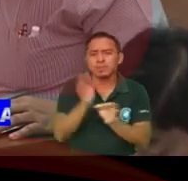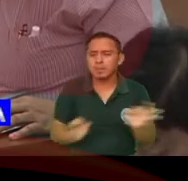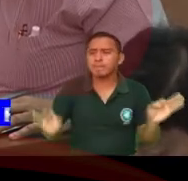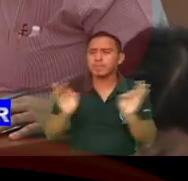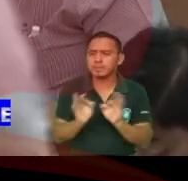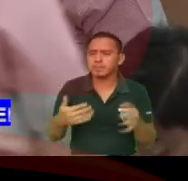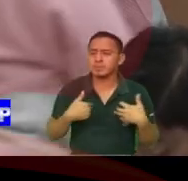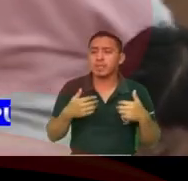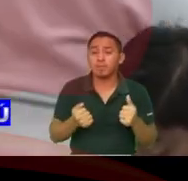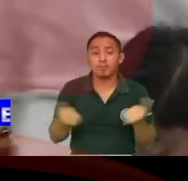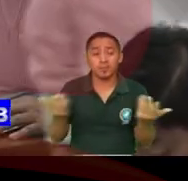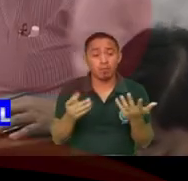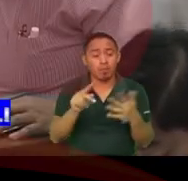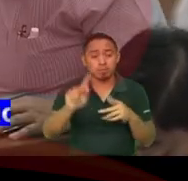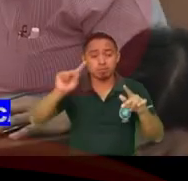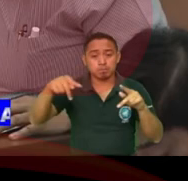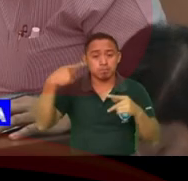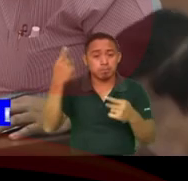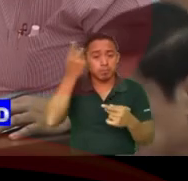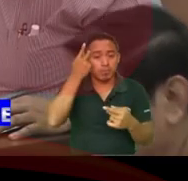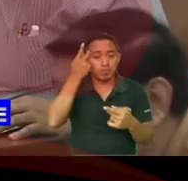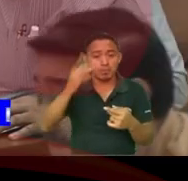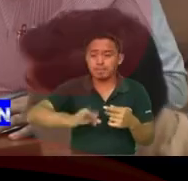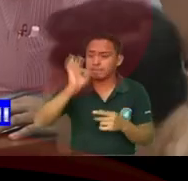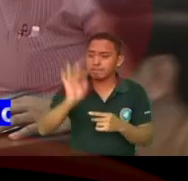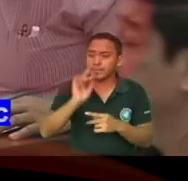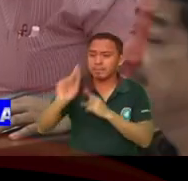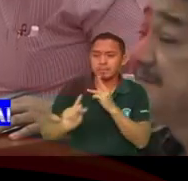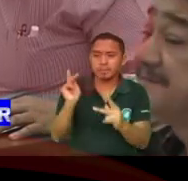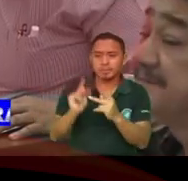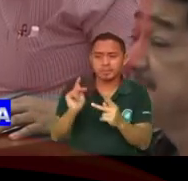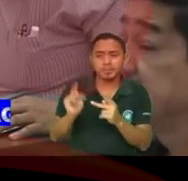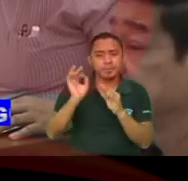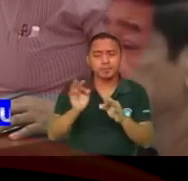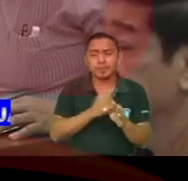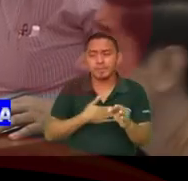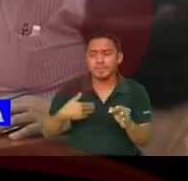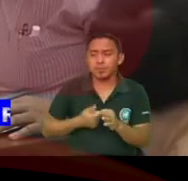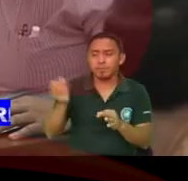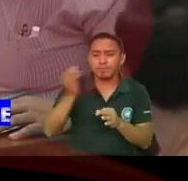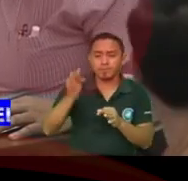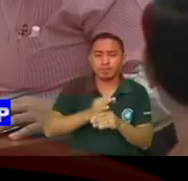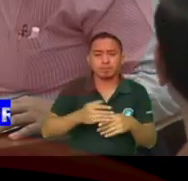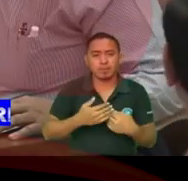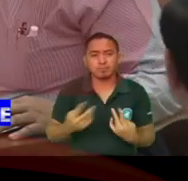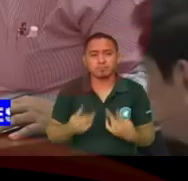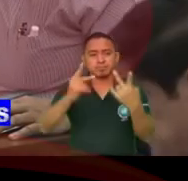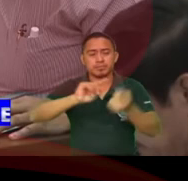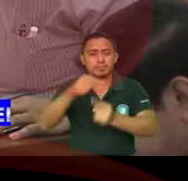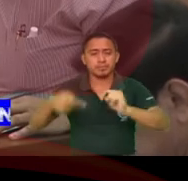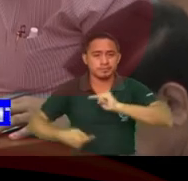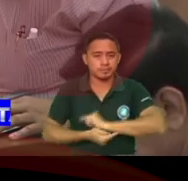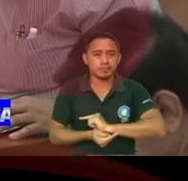de salud como una política acertada y eficiente para mejorar las condiciones de vida de los